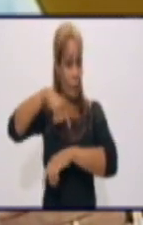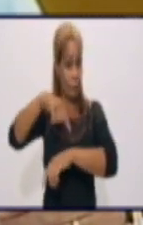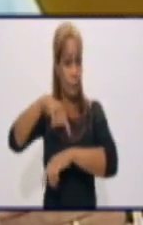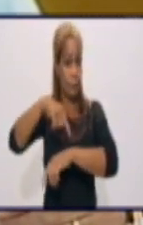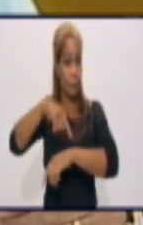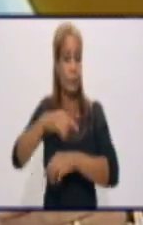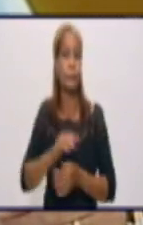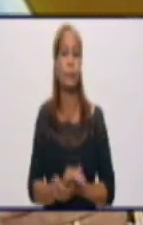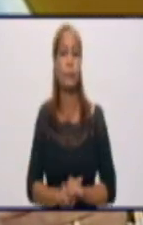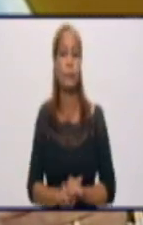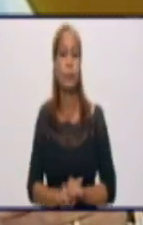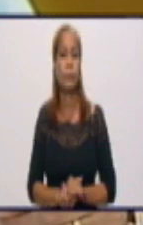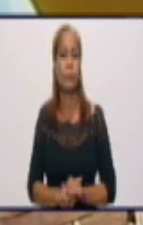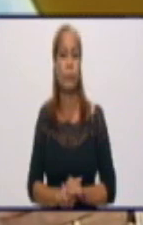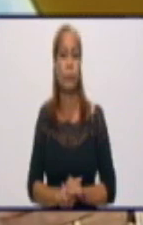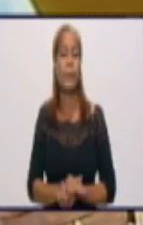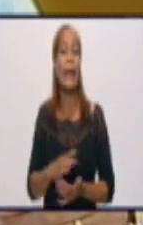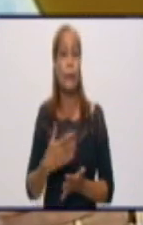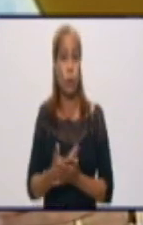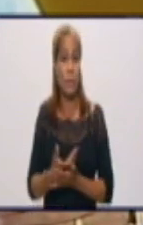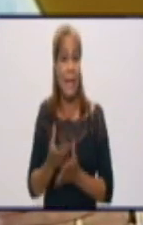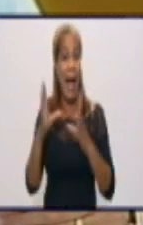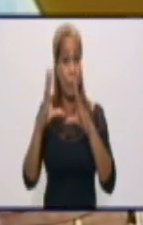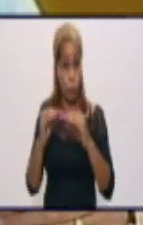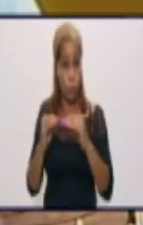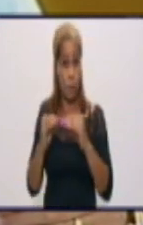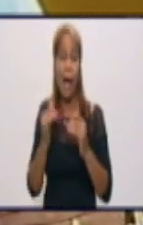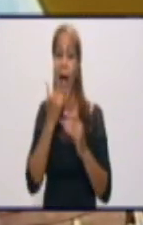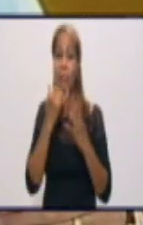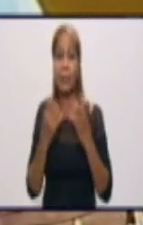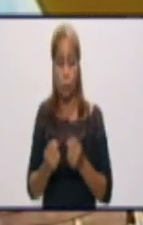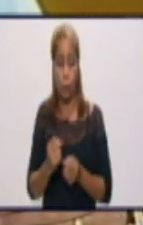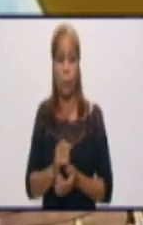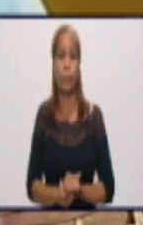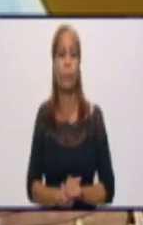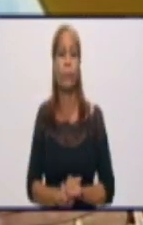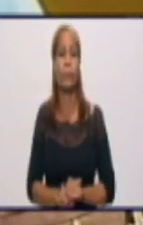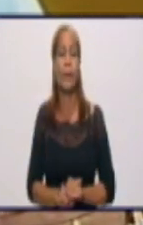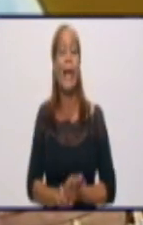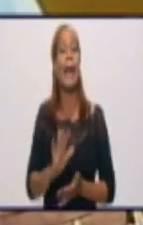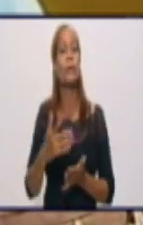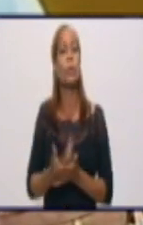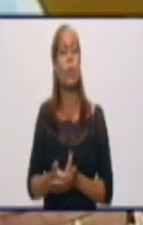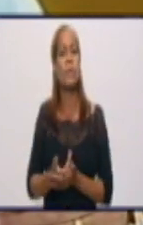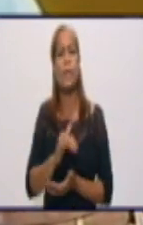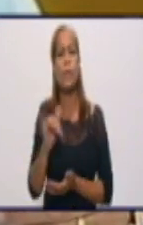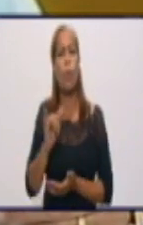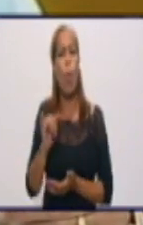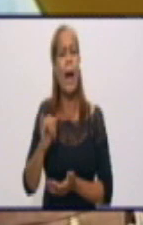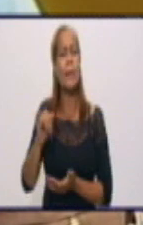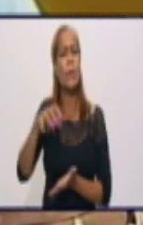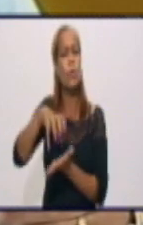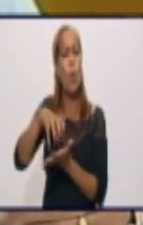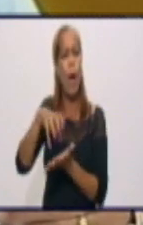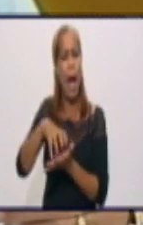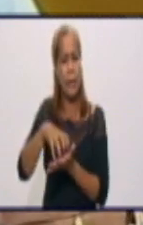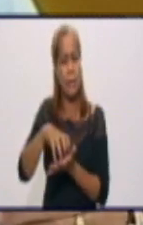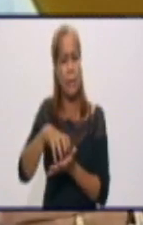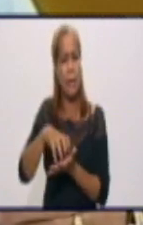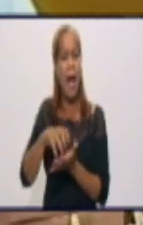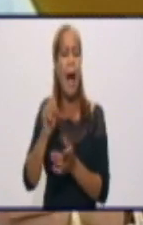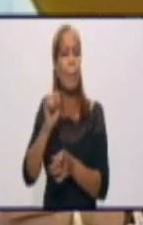efectúa se está bien en la noche no debe la noche en el circuito amado estévez a partir de la 1 y 30 del día de hoy a partir de